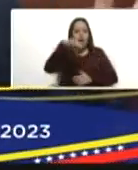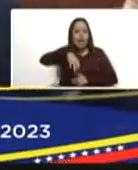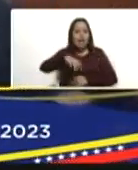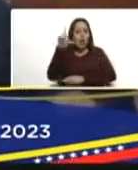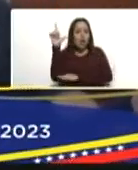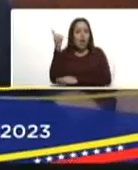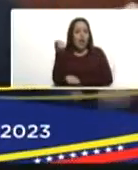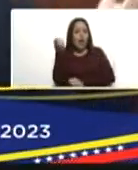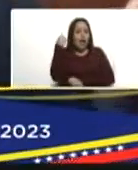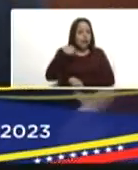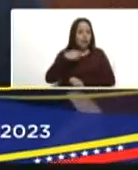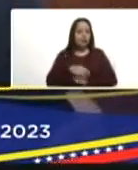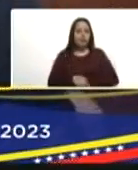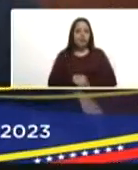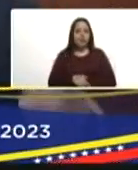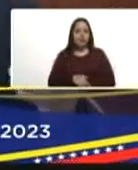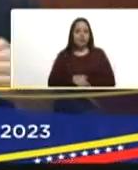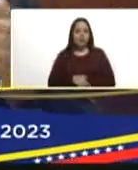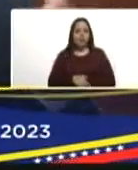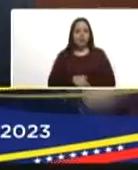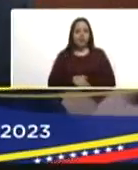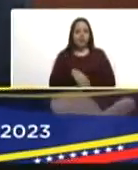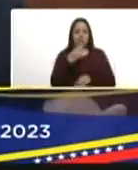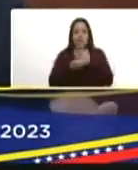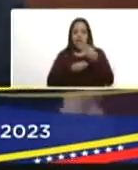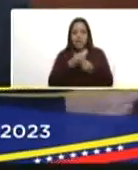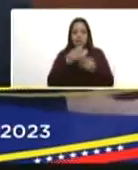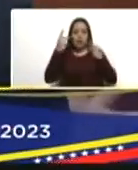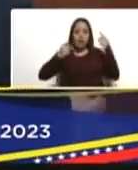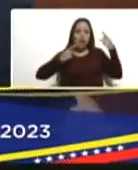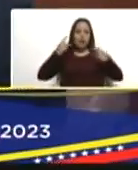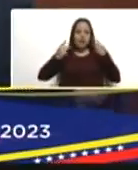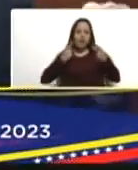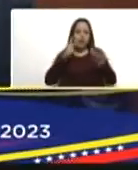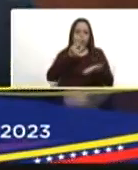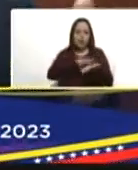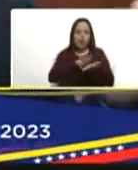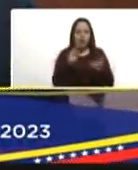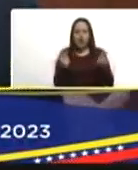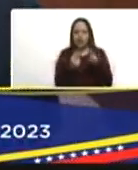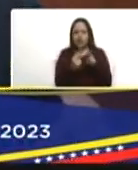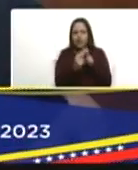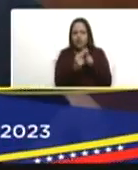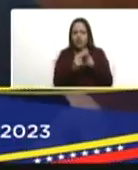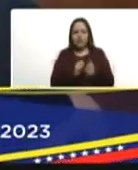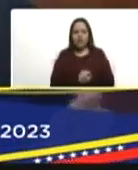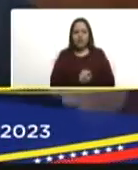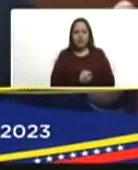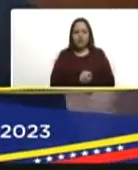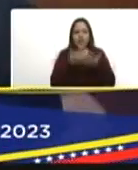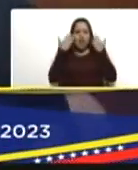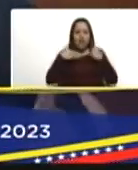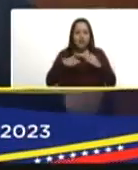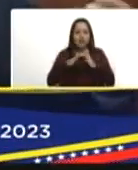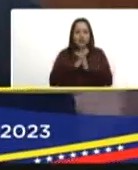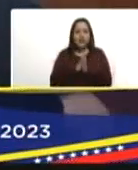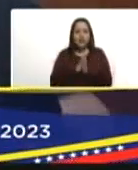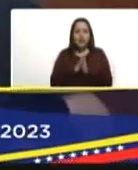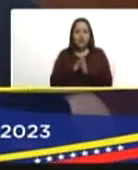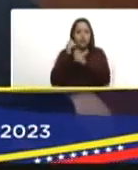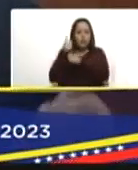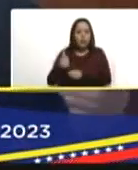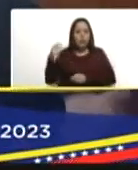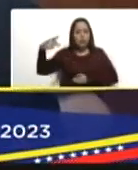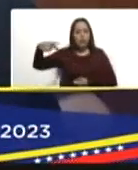de ayer eh No solamente la ruta eh que conocemos de la divina pastora se unieron